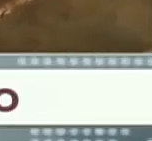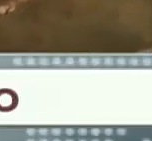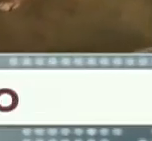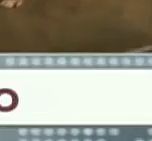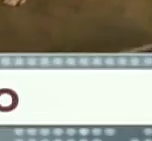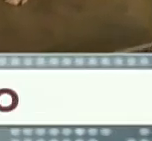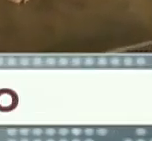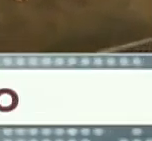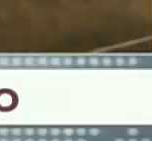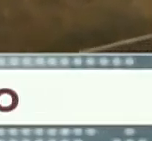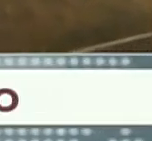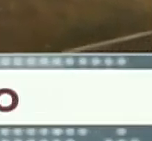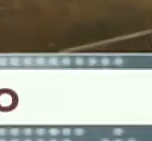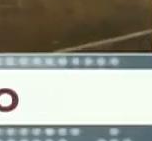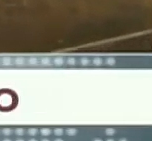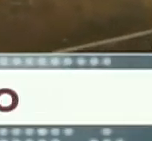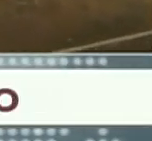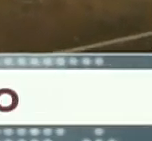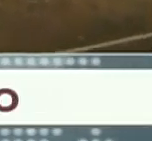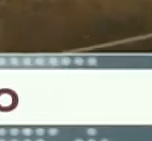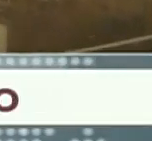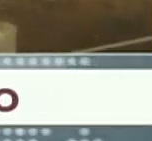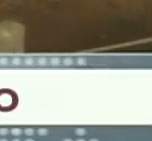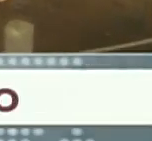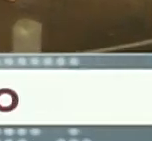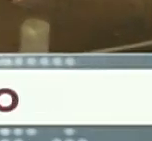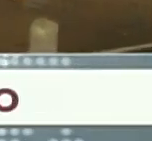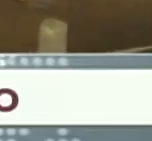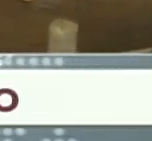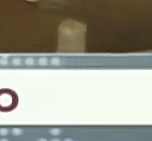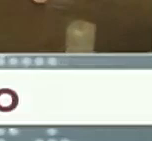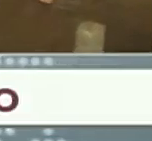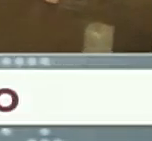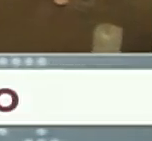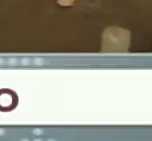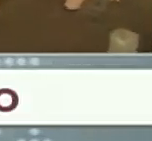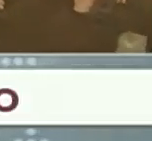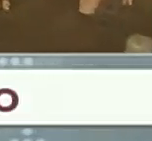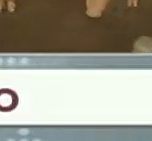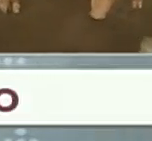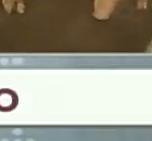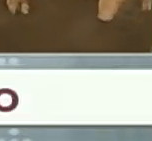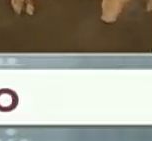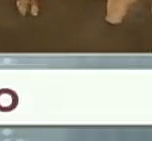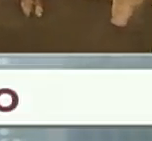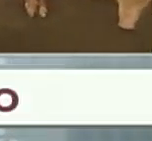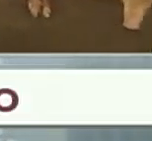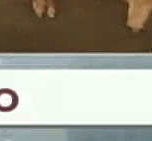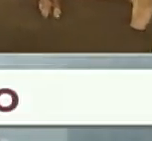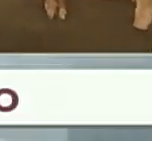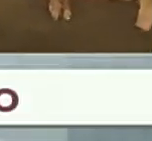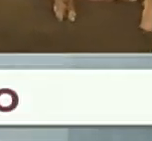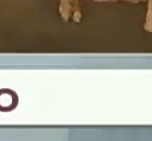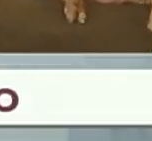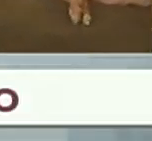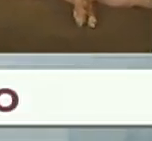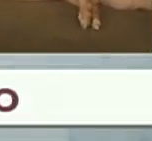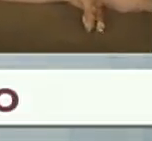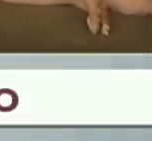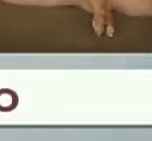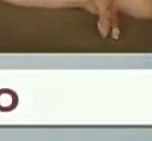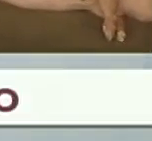y todo el trabajo que hacen allí, ¿ves? El alimento balanceado para animales, para cochinos